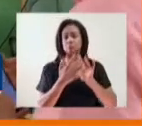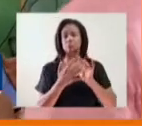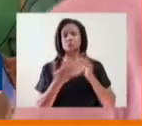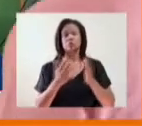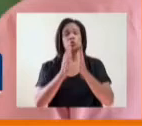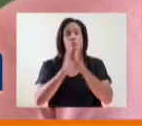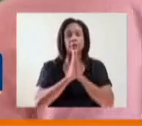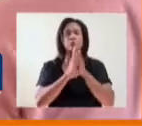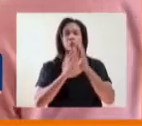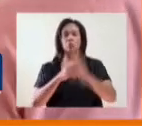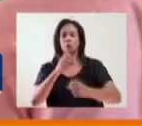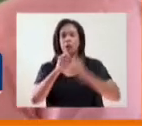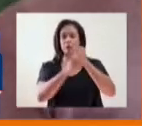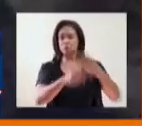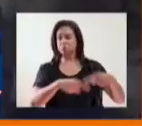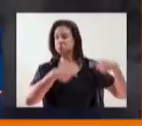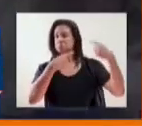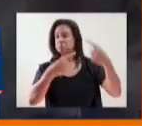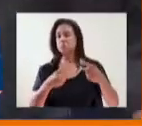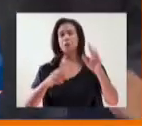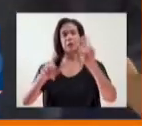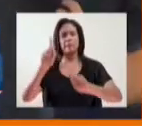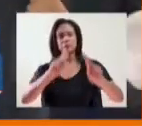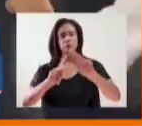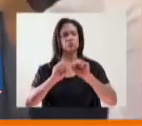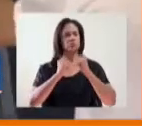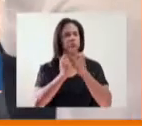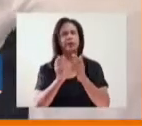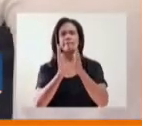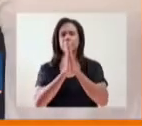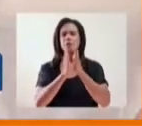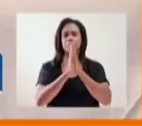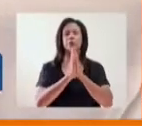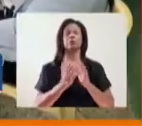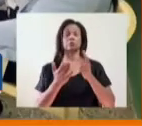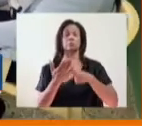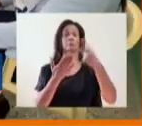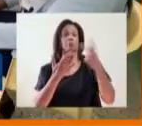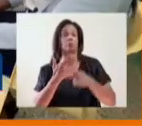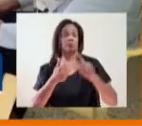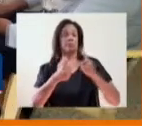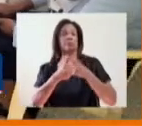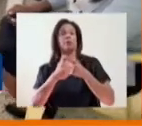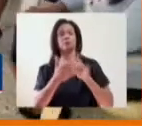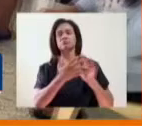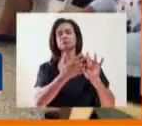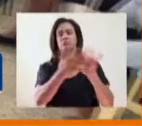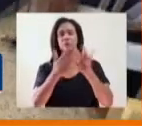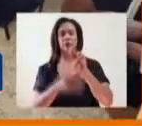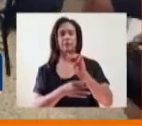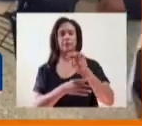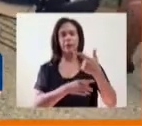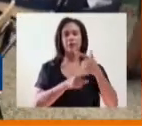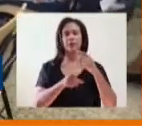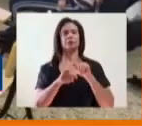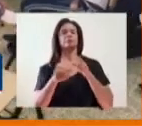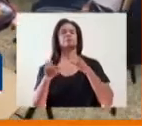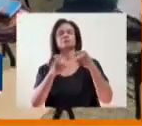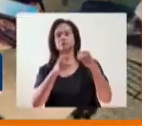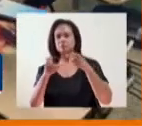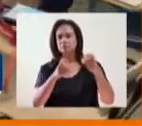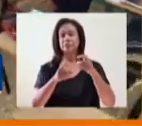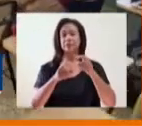prácticamente en américa latina o en el mundo sirio lo que más vacuna ha puesto la cob ambas que unan pues entonces yo aspiro a que